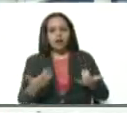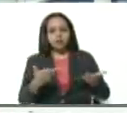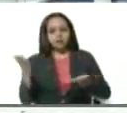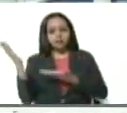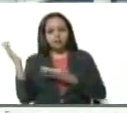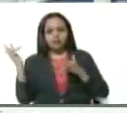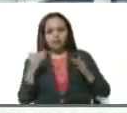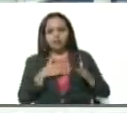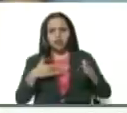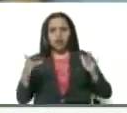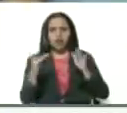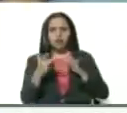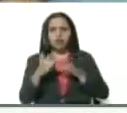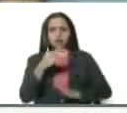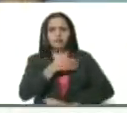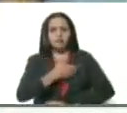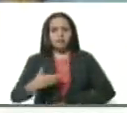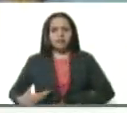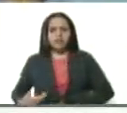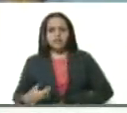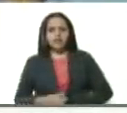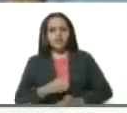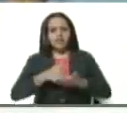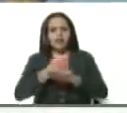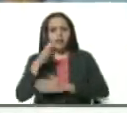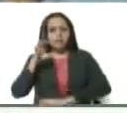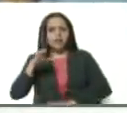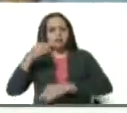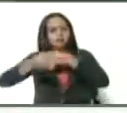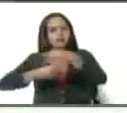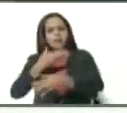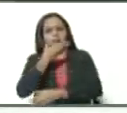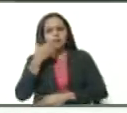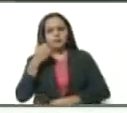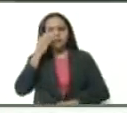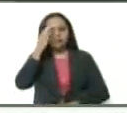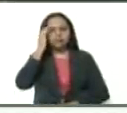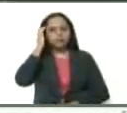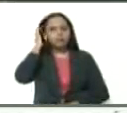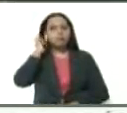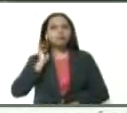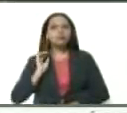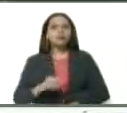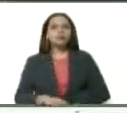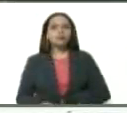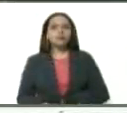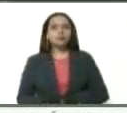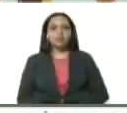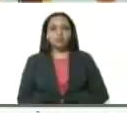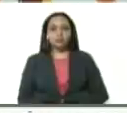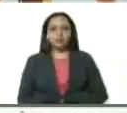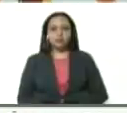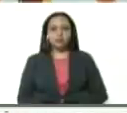presidente de Farmapatria, quien tiene más detalles al respecto. Bravo.